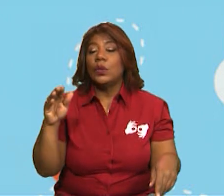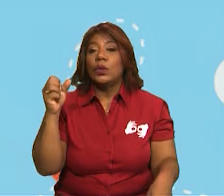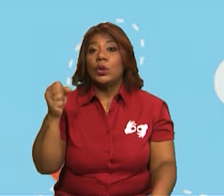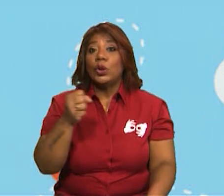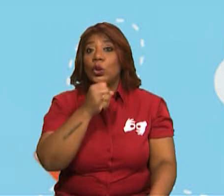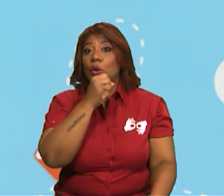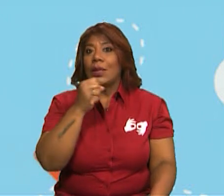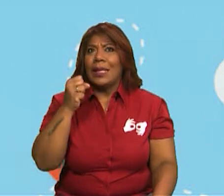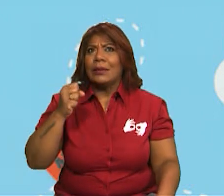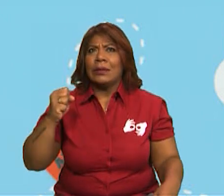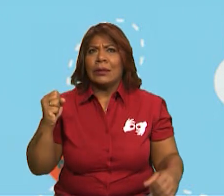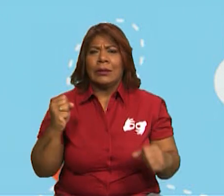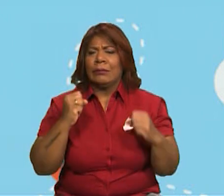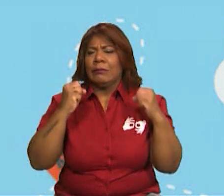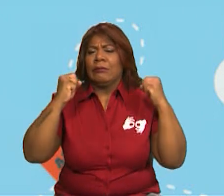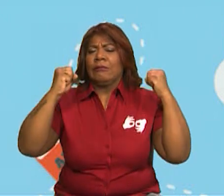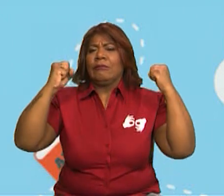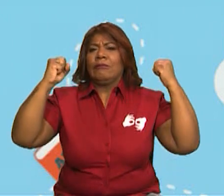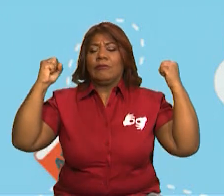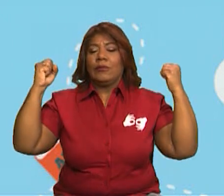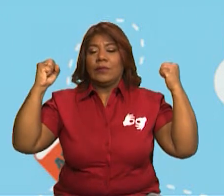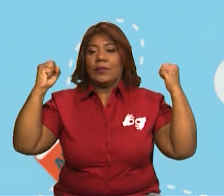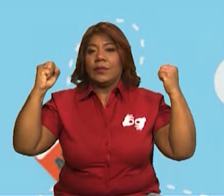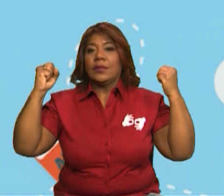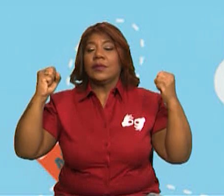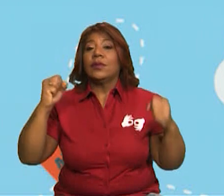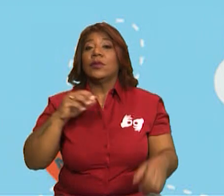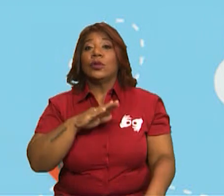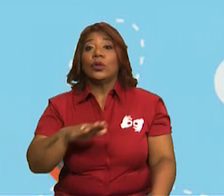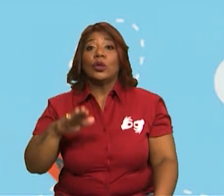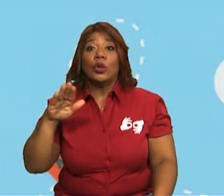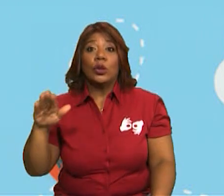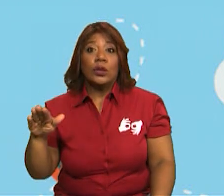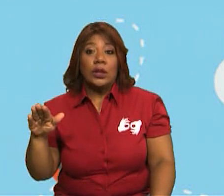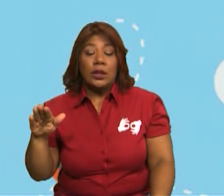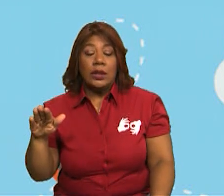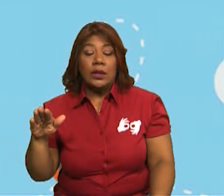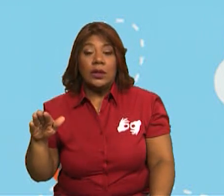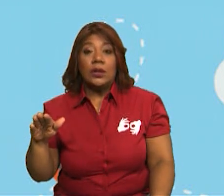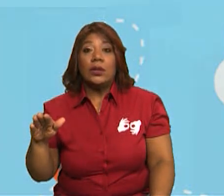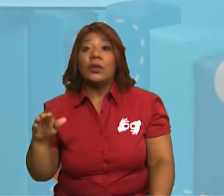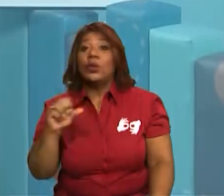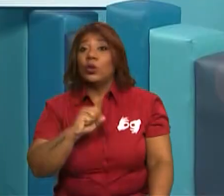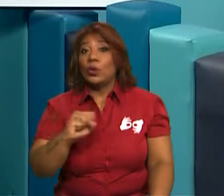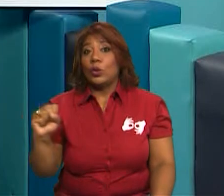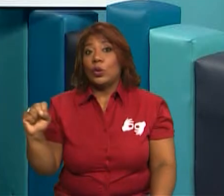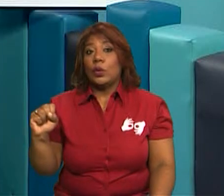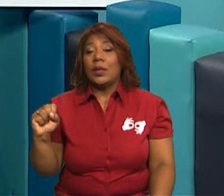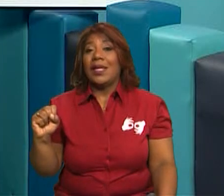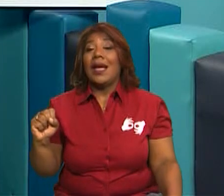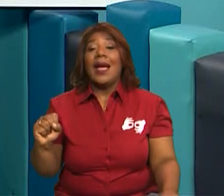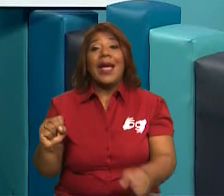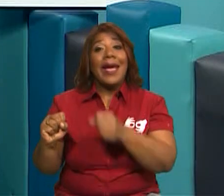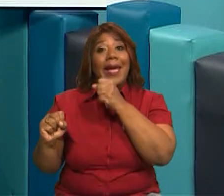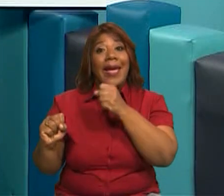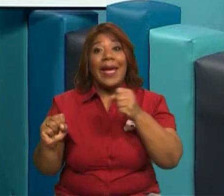con energía. Los niños son el sujeto y el predicado cantan con